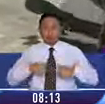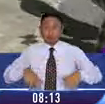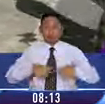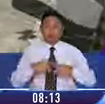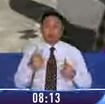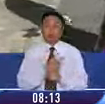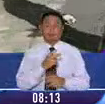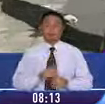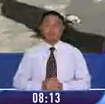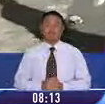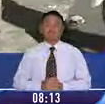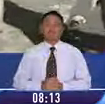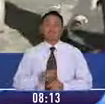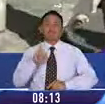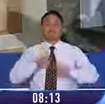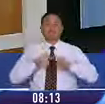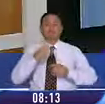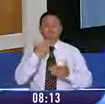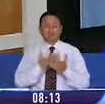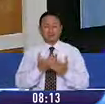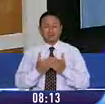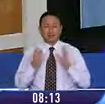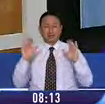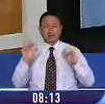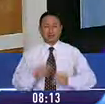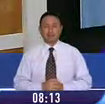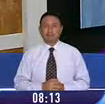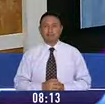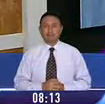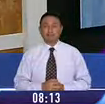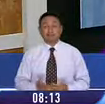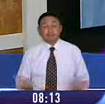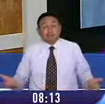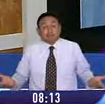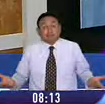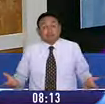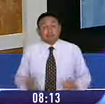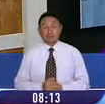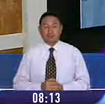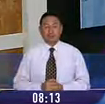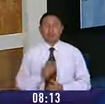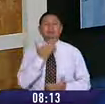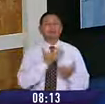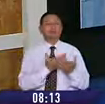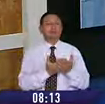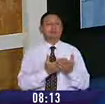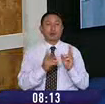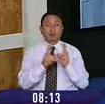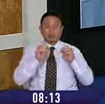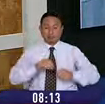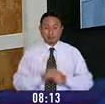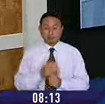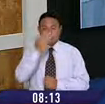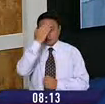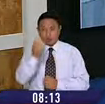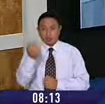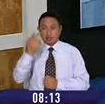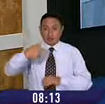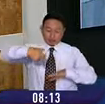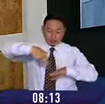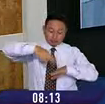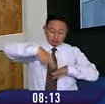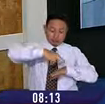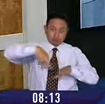conflictiva. Con esta información, Robert, me despido. Seguimos contigo. Bueno, se olvidaron, Priscila, querida, gracias. Abrazo a los vecinos. Se olvidaron de la señalización por